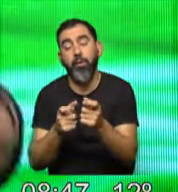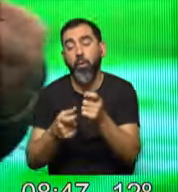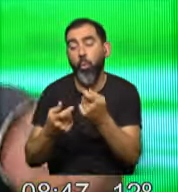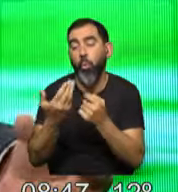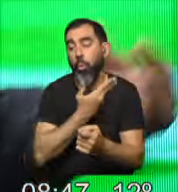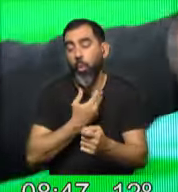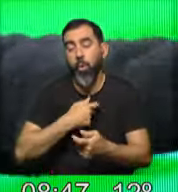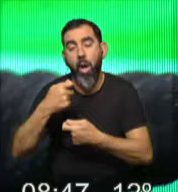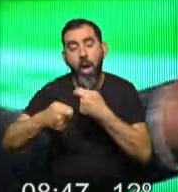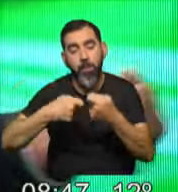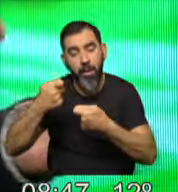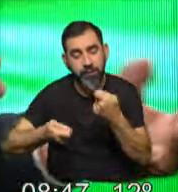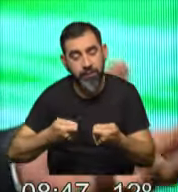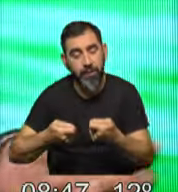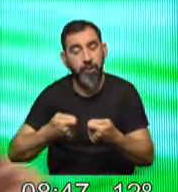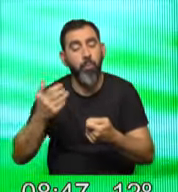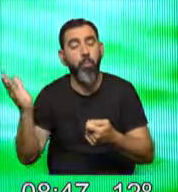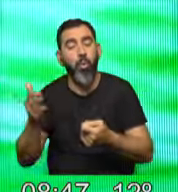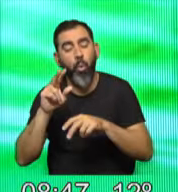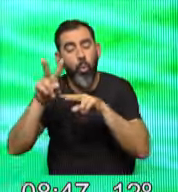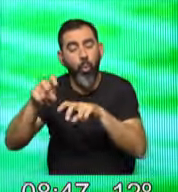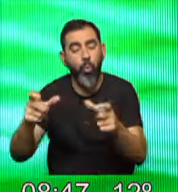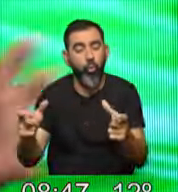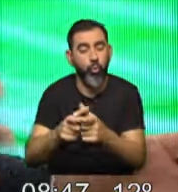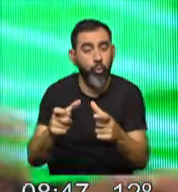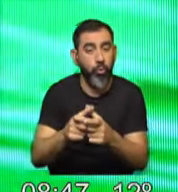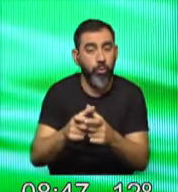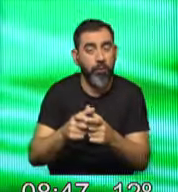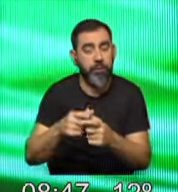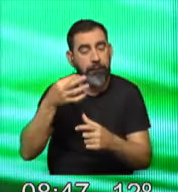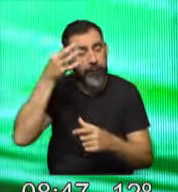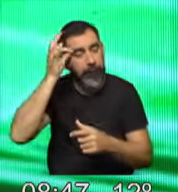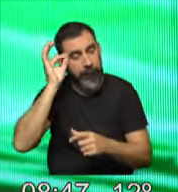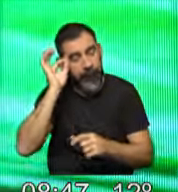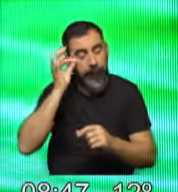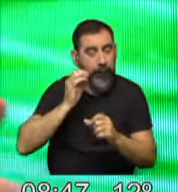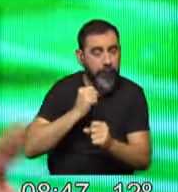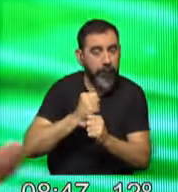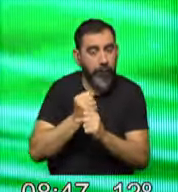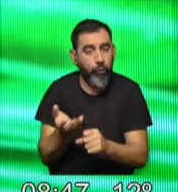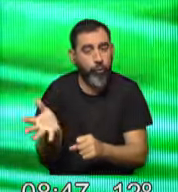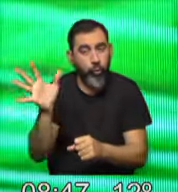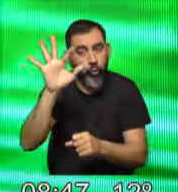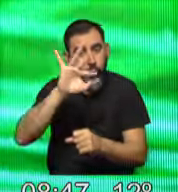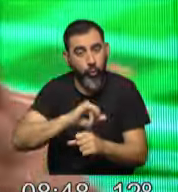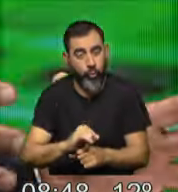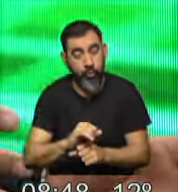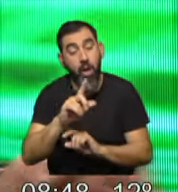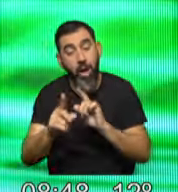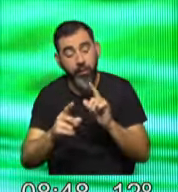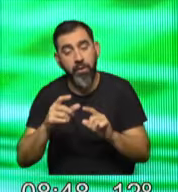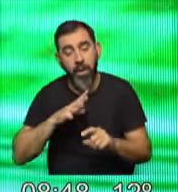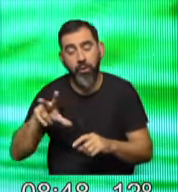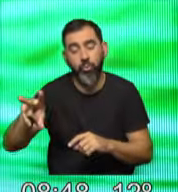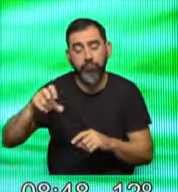bolichero almacenero productor Industrial o productor agropecuario que que transpira la camiseta que que que trabaja digamos y que muchas veces tiene